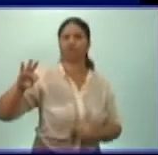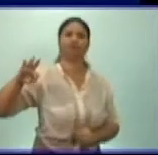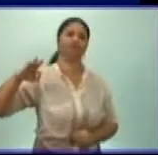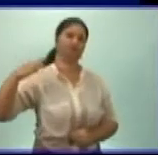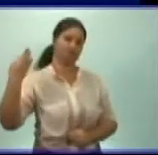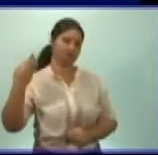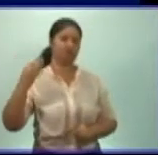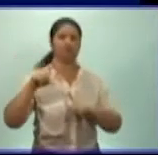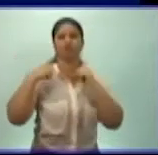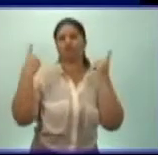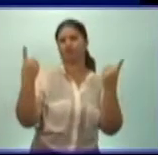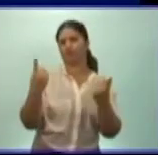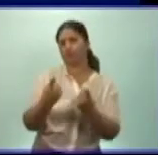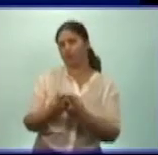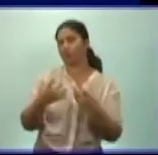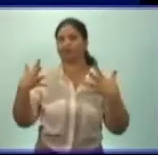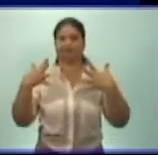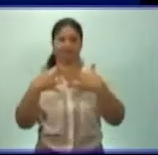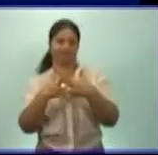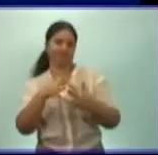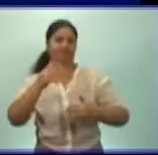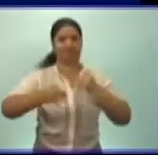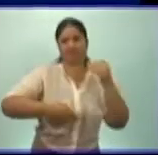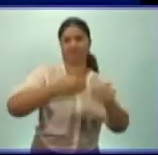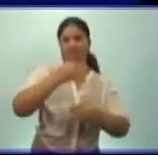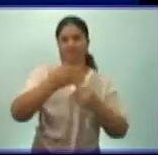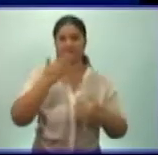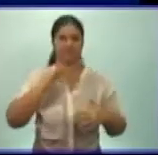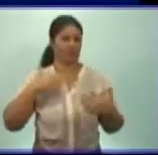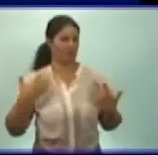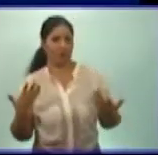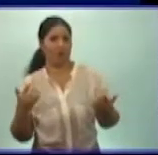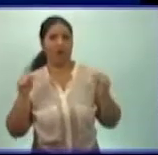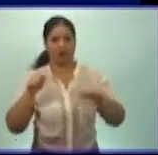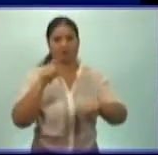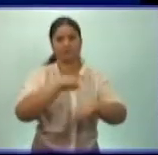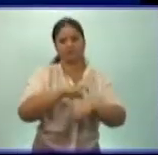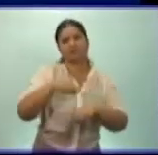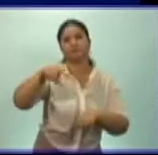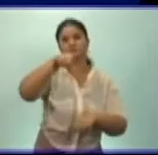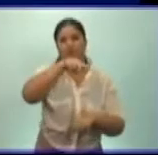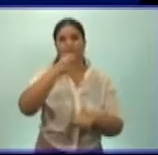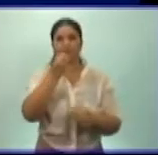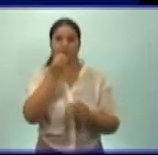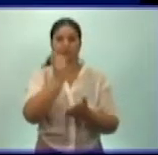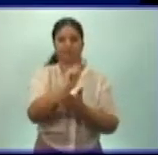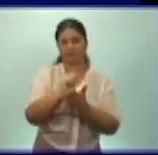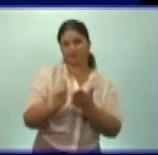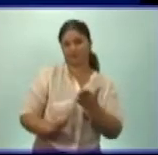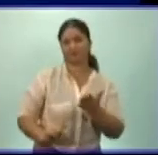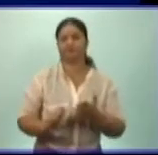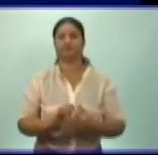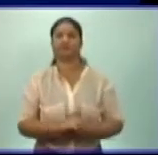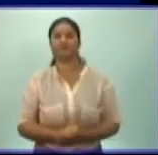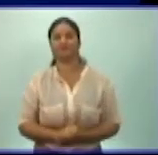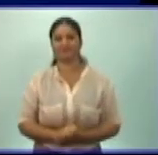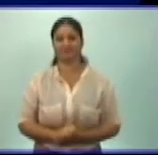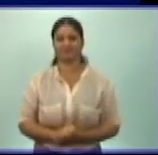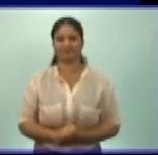el comediógrafo Molière. Les damos unos segundos para que tomen nota y después continuamos la clase.